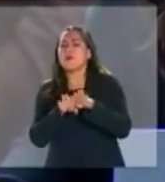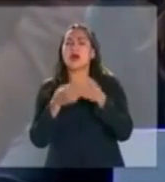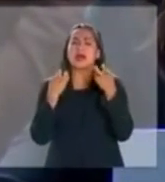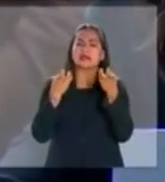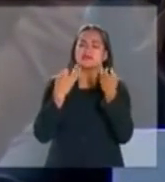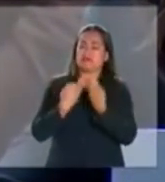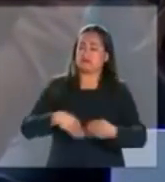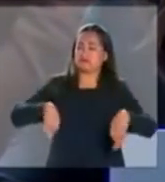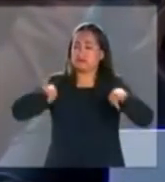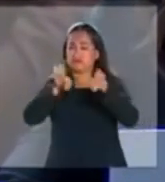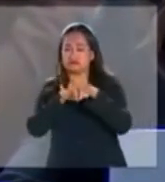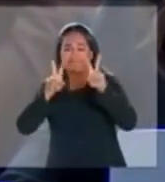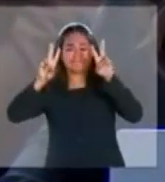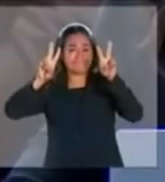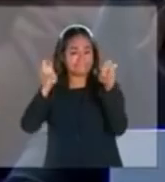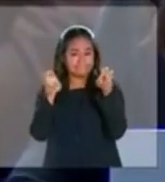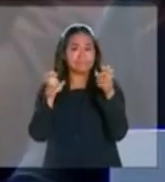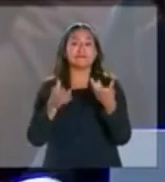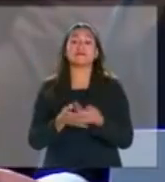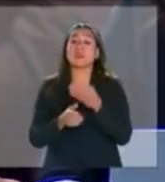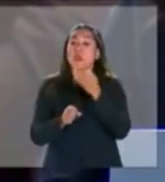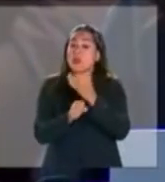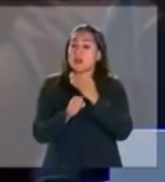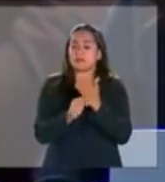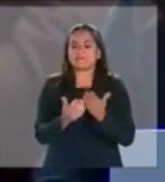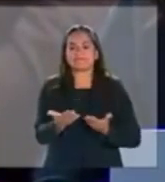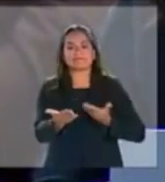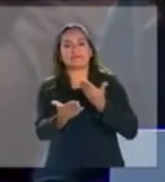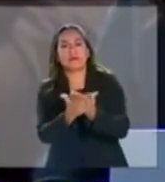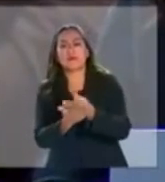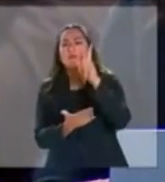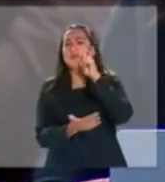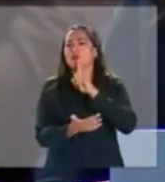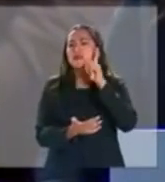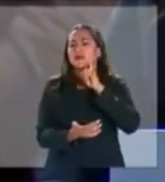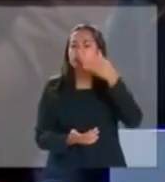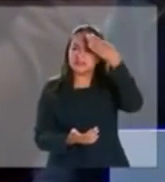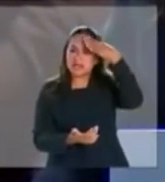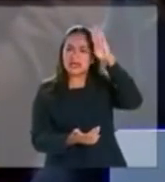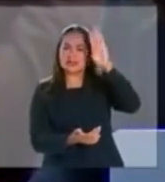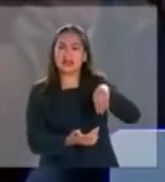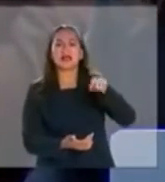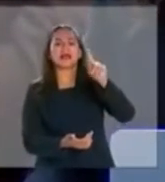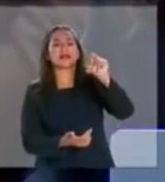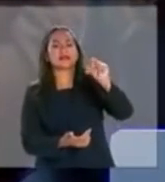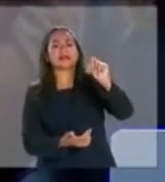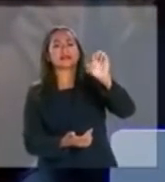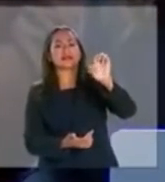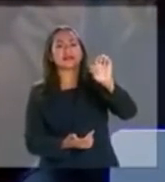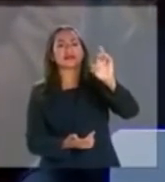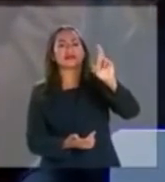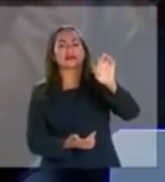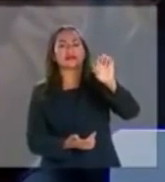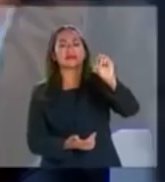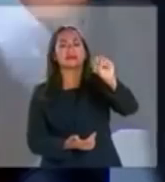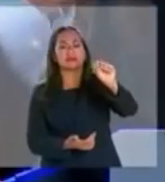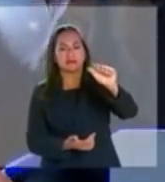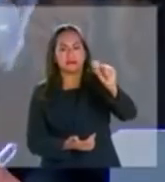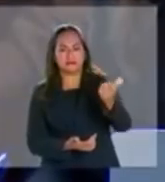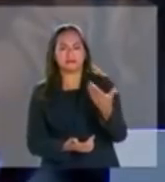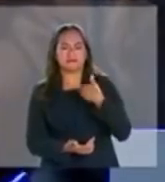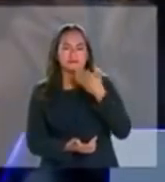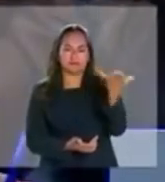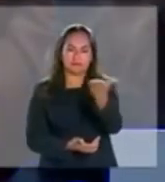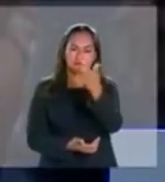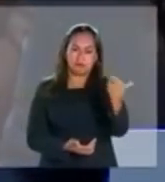y vamos a pedirle a doña teresa reynaga que nos haga la pregunta 1 doña teresa por favor tiene